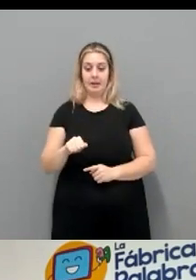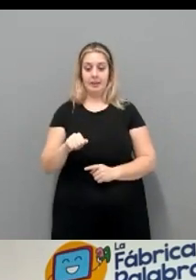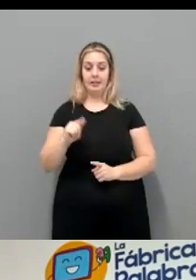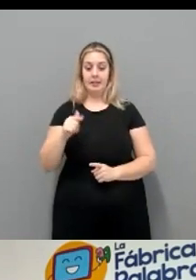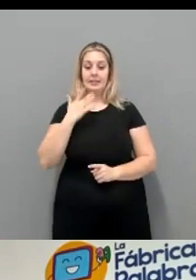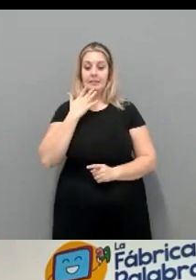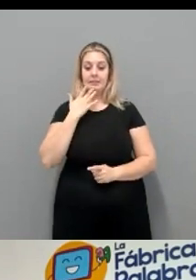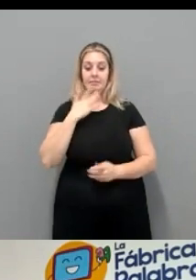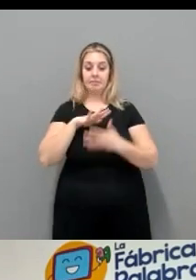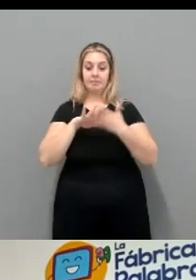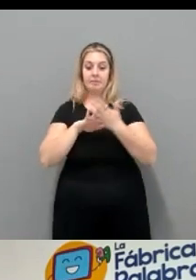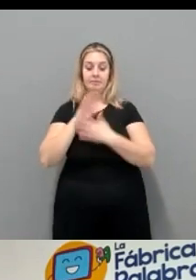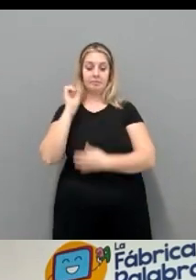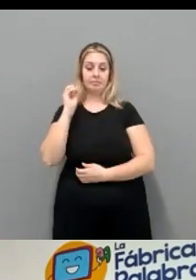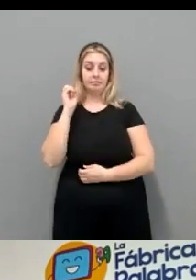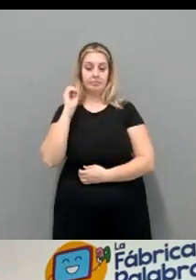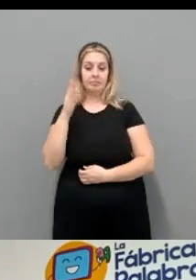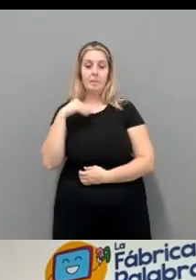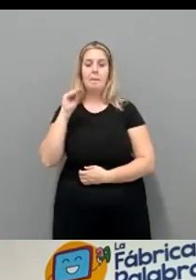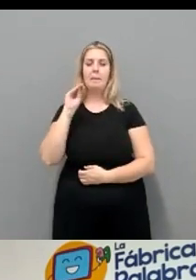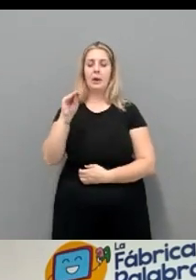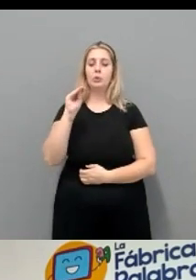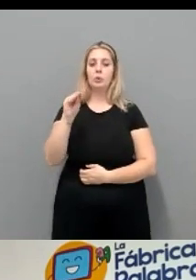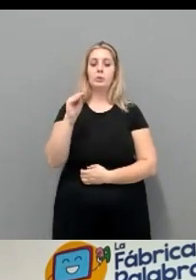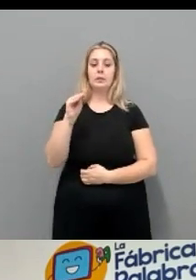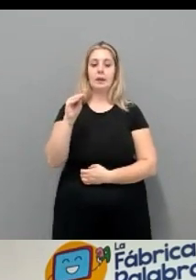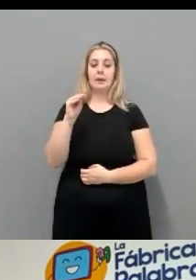estaba exponiendo preguntaba que